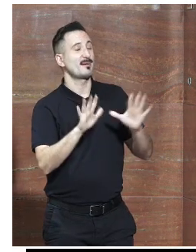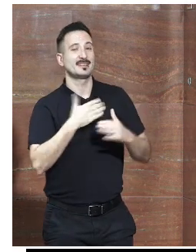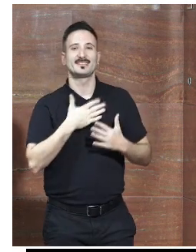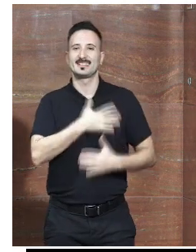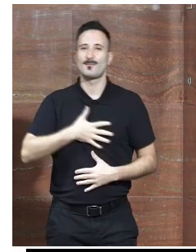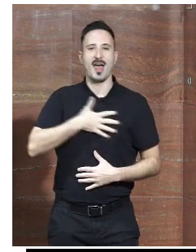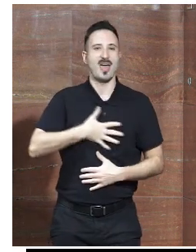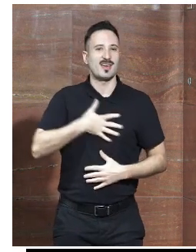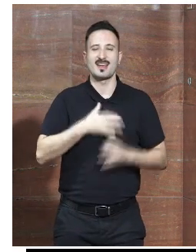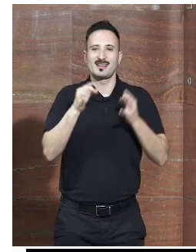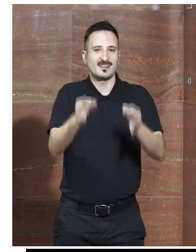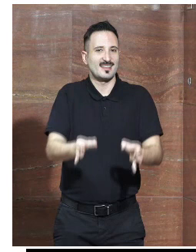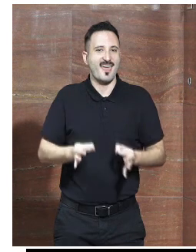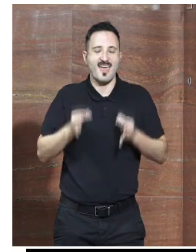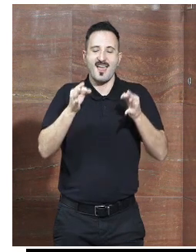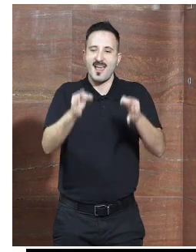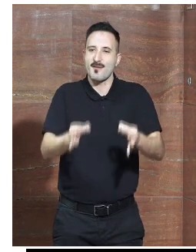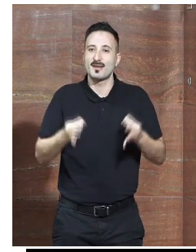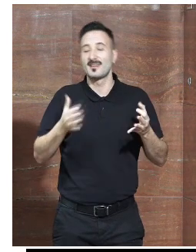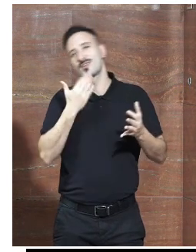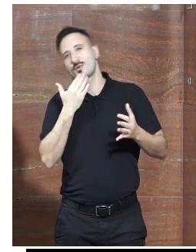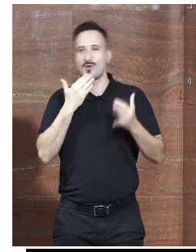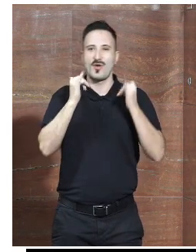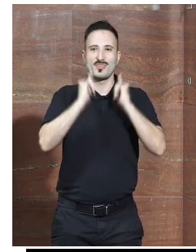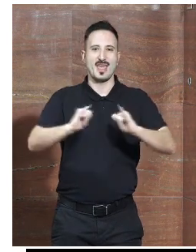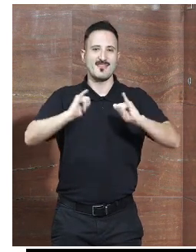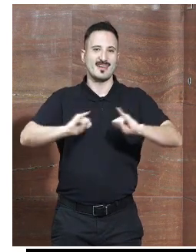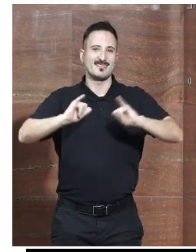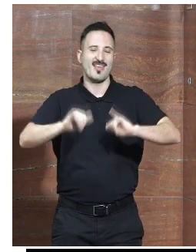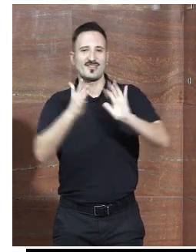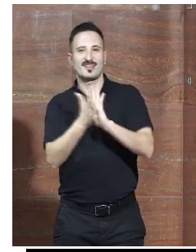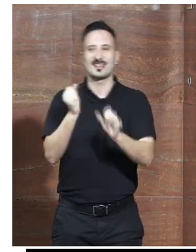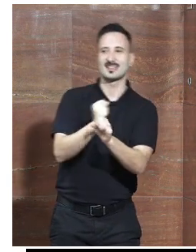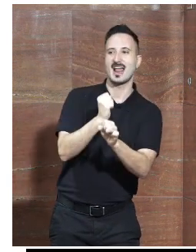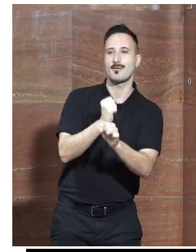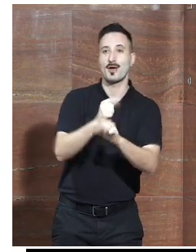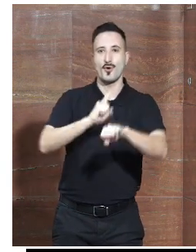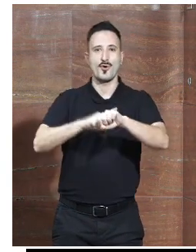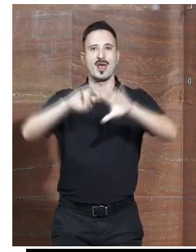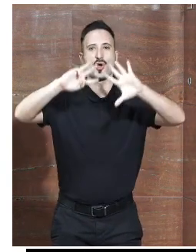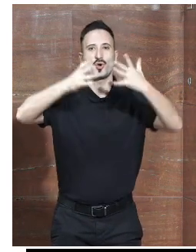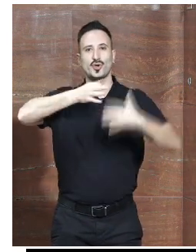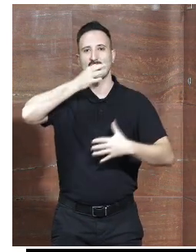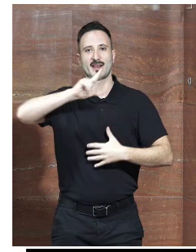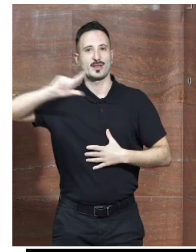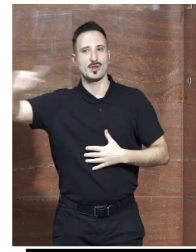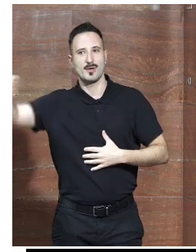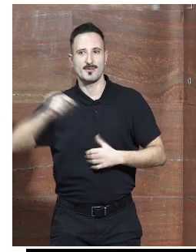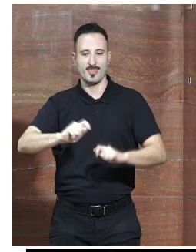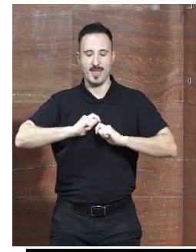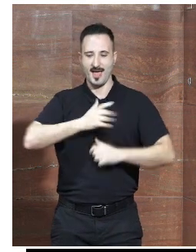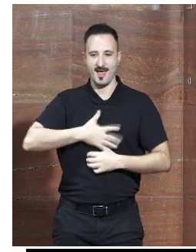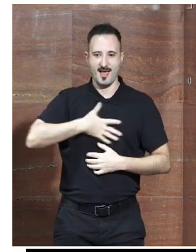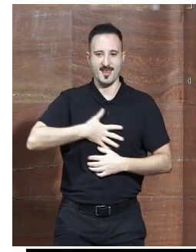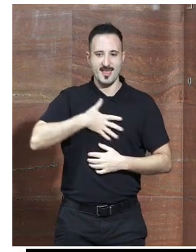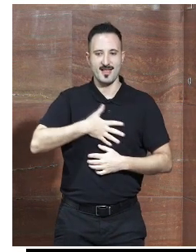placer y es como divertido, lejos de ser trabajo, decir nos vamos a las 8 de la tarde. Bueno, pues es